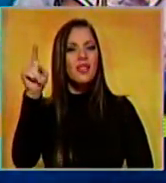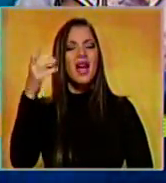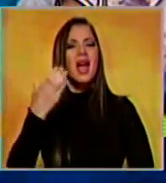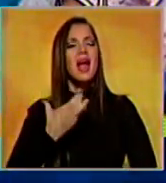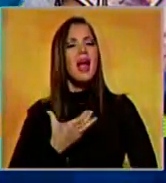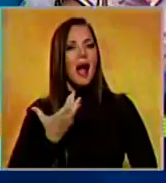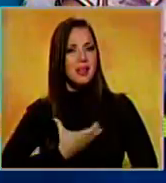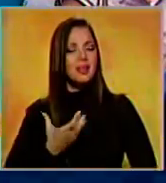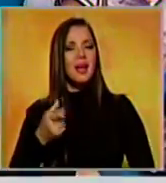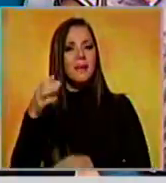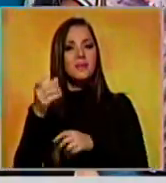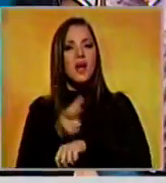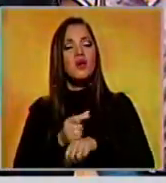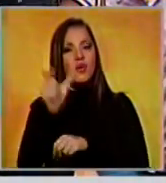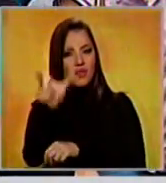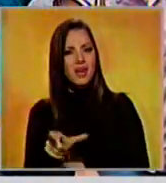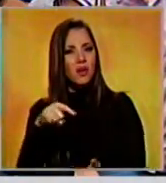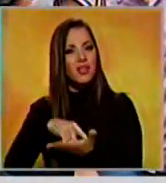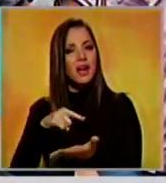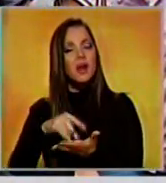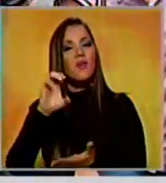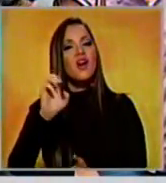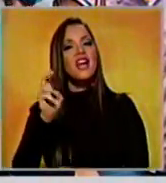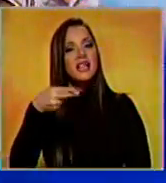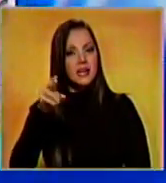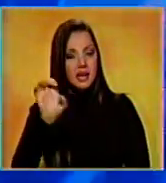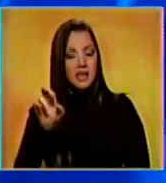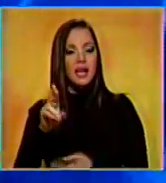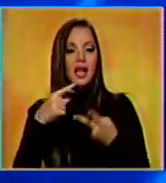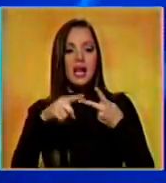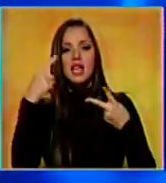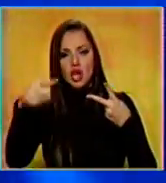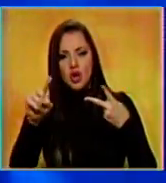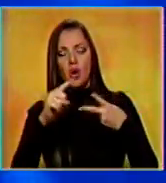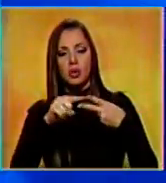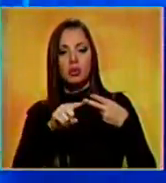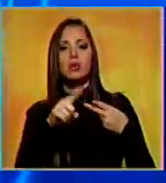parte de la información que tenemos a esta hora desde la avenida Urdaneta y con ella retornamos el pase al estudio.